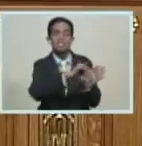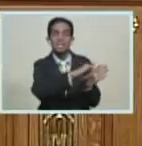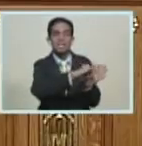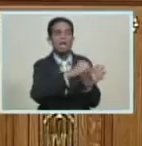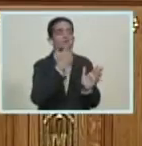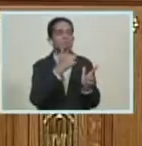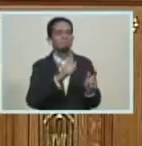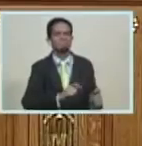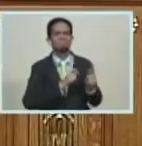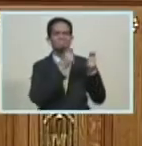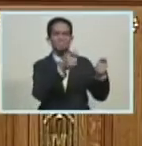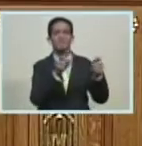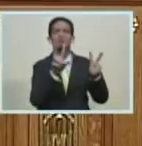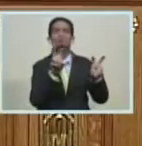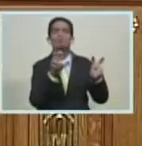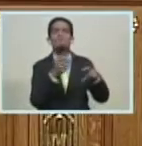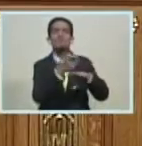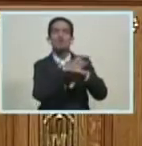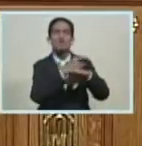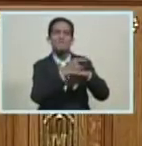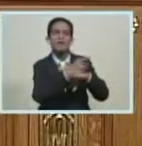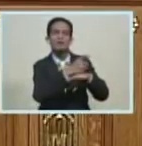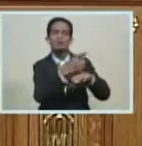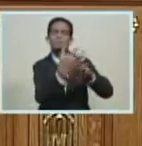dejarle al nuevo gobierno una situación bélica.